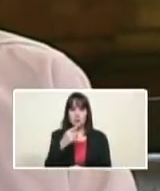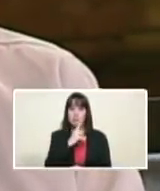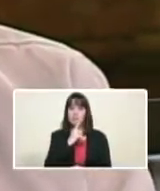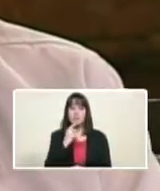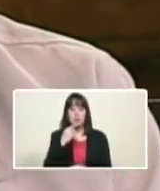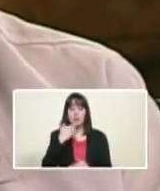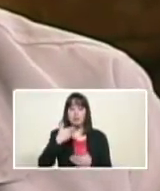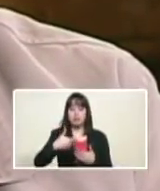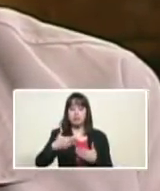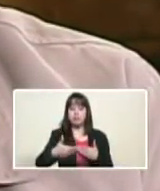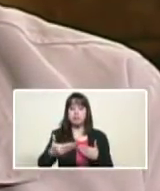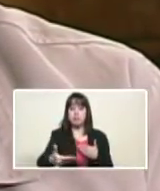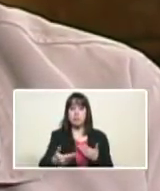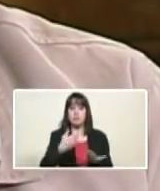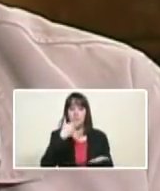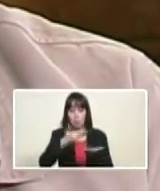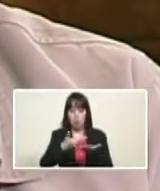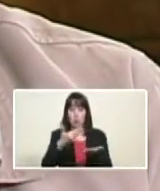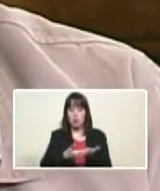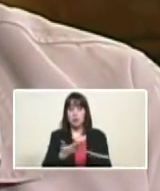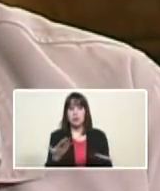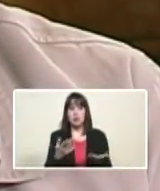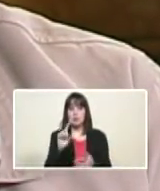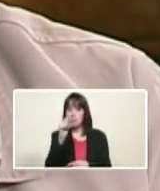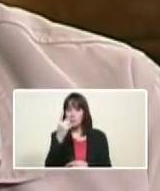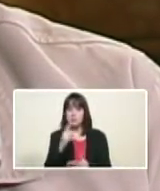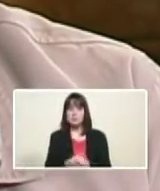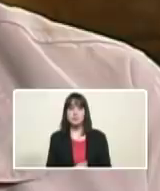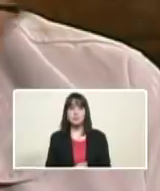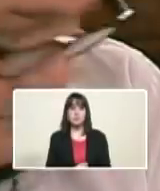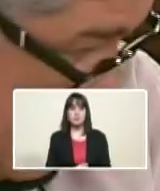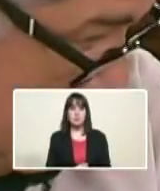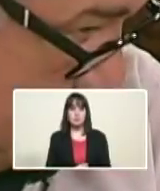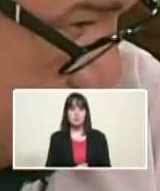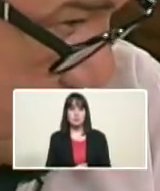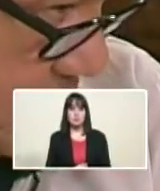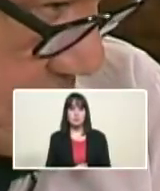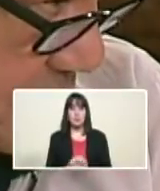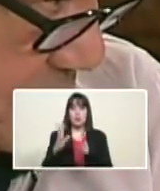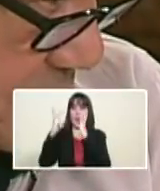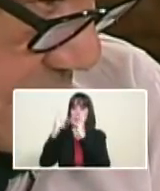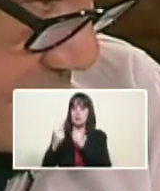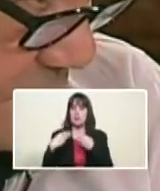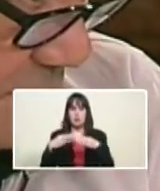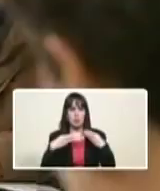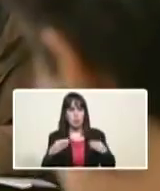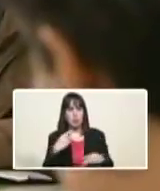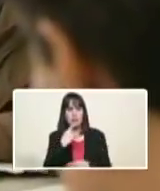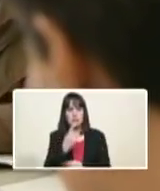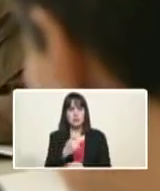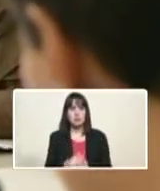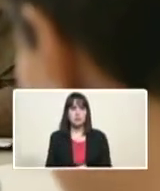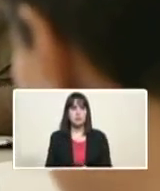delante. ¿Ah? Franklin. Se dice así. En la administración pública dicen así.